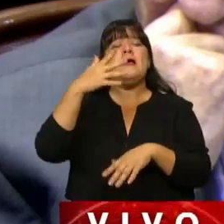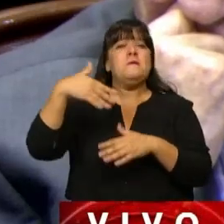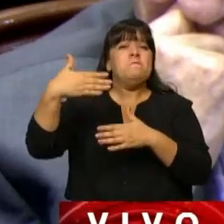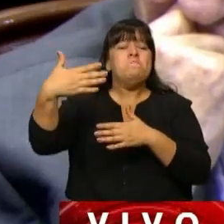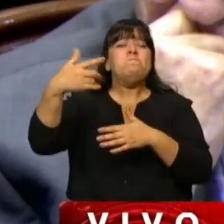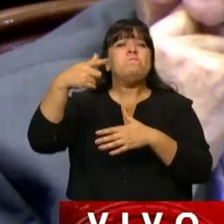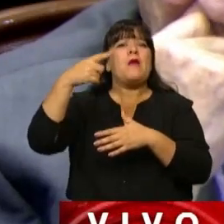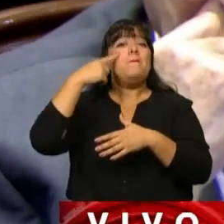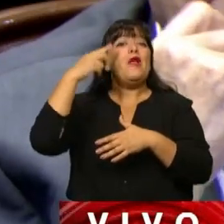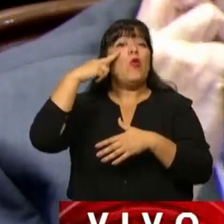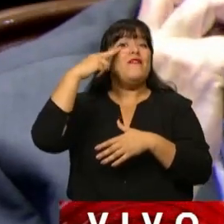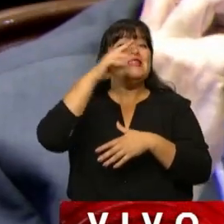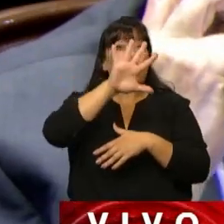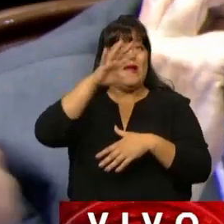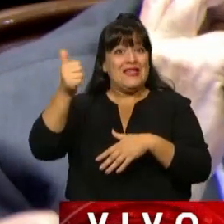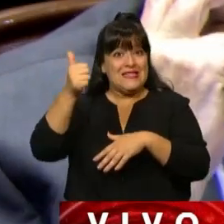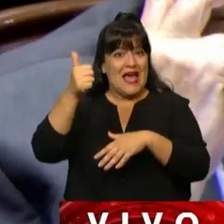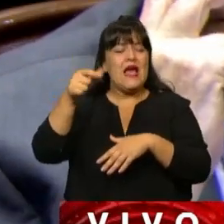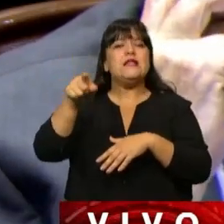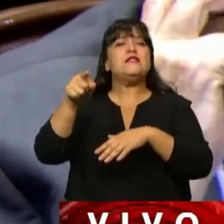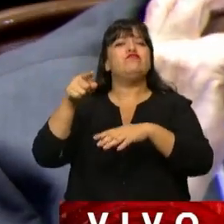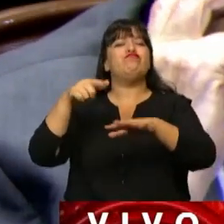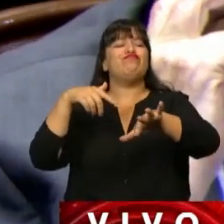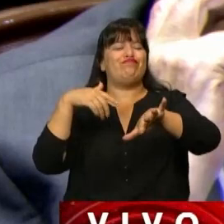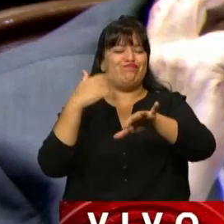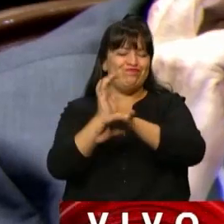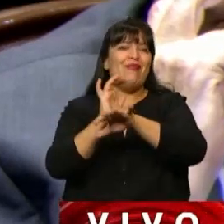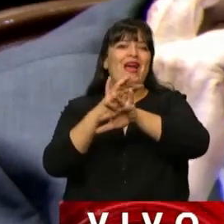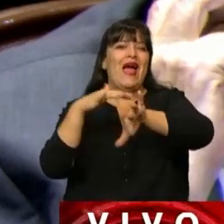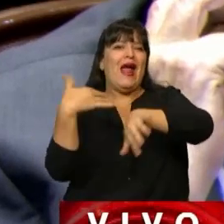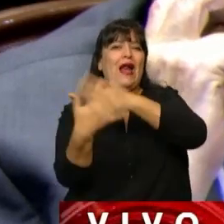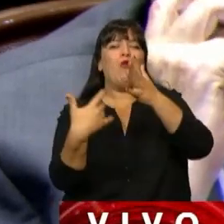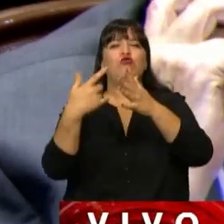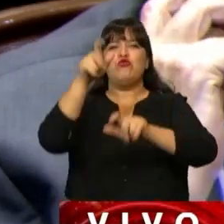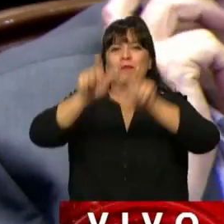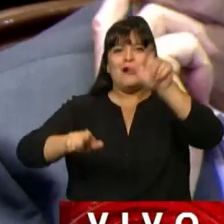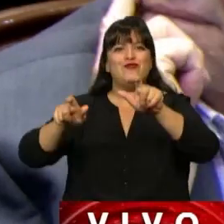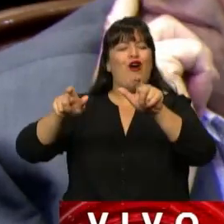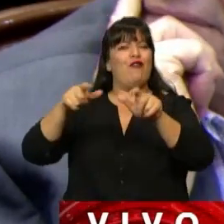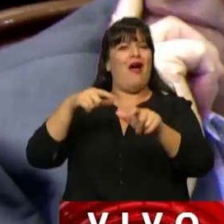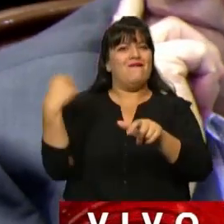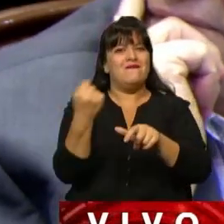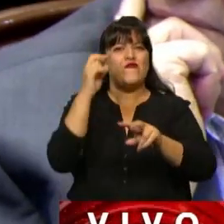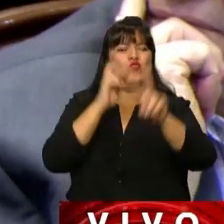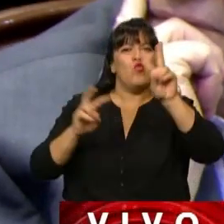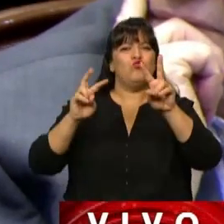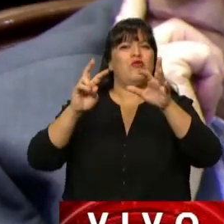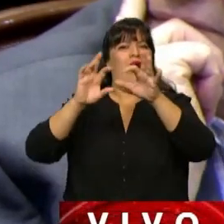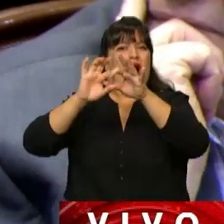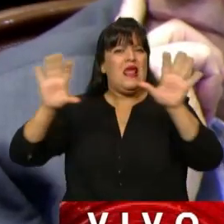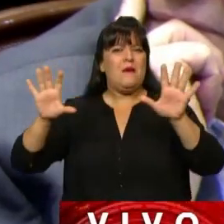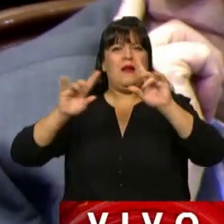en 1956 la revolución libertadora, la revolución